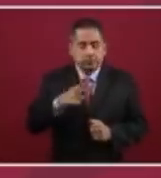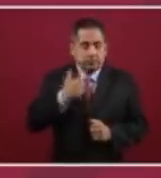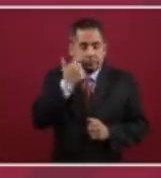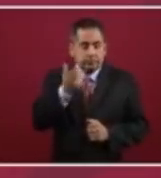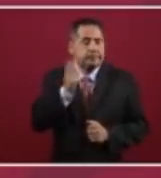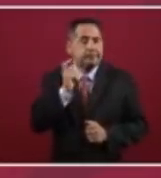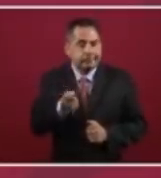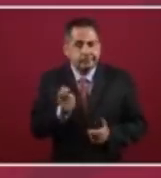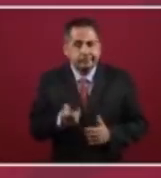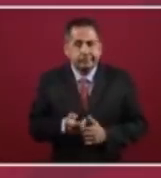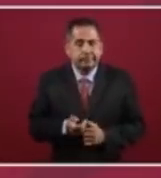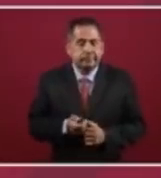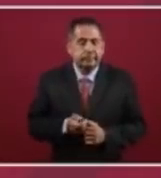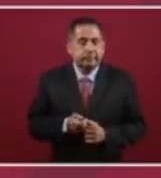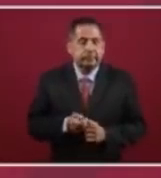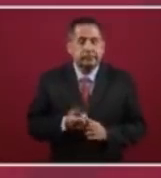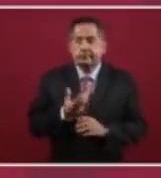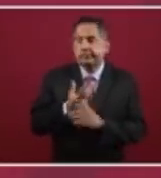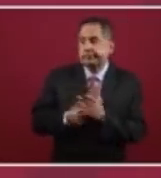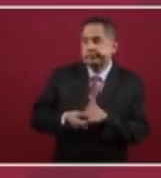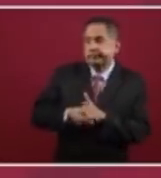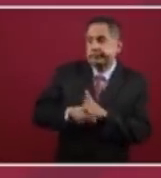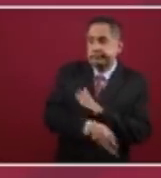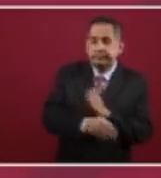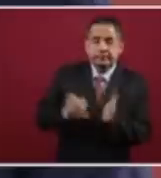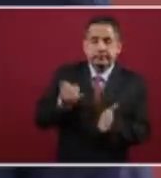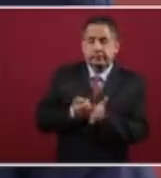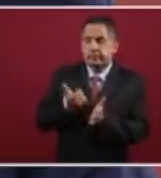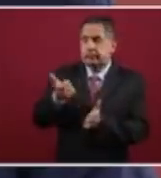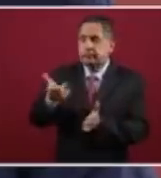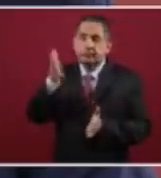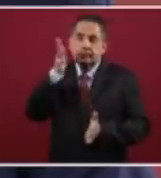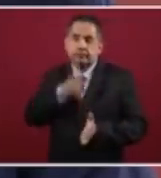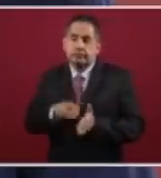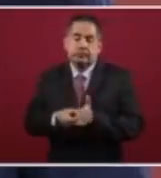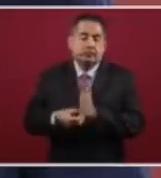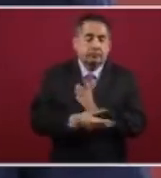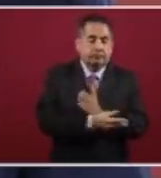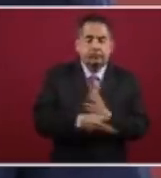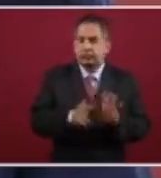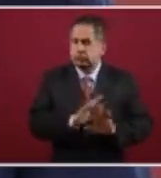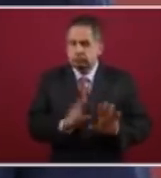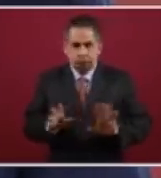haya evasión fiscal, que todos